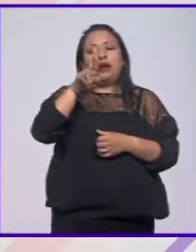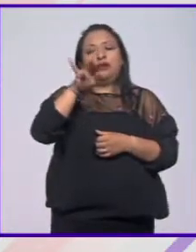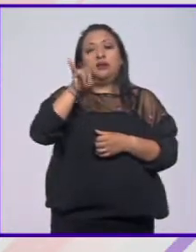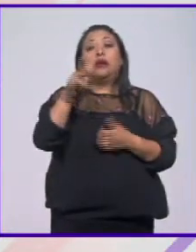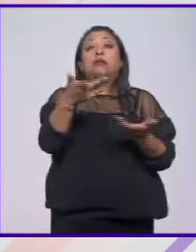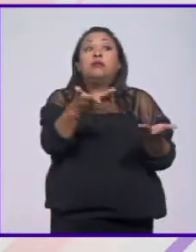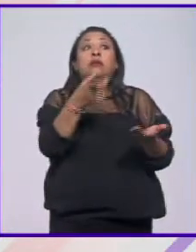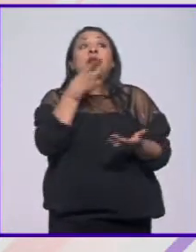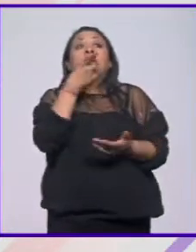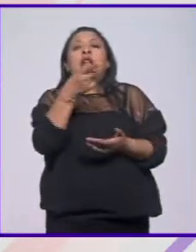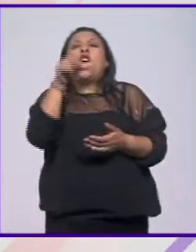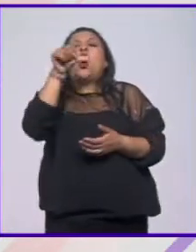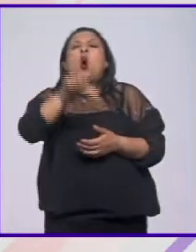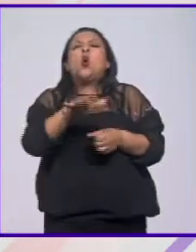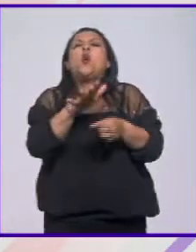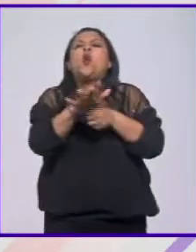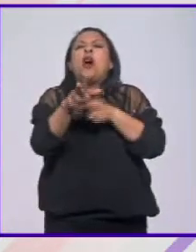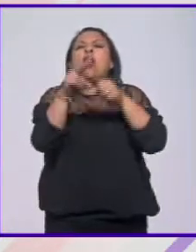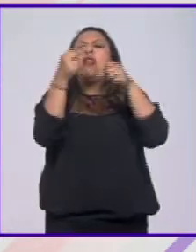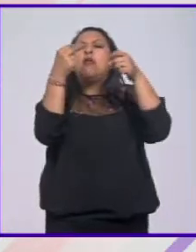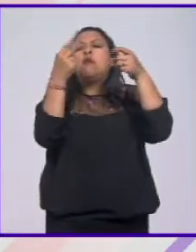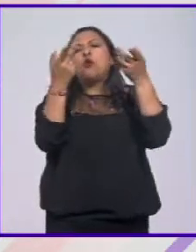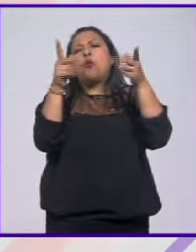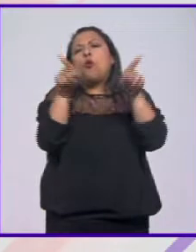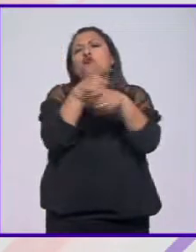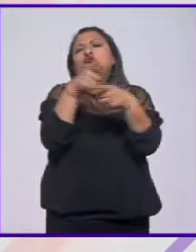Weman, dinos qué vamos a disfrutar esta noche.